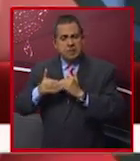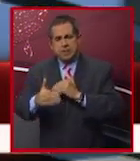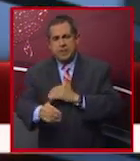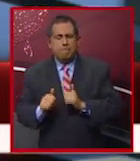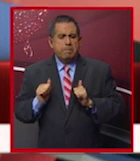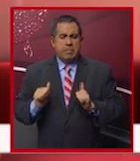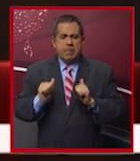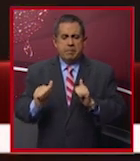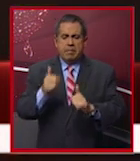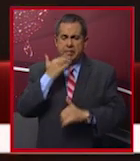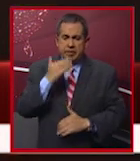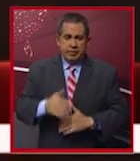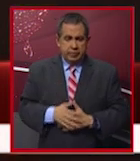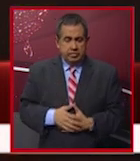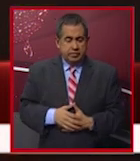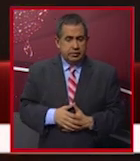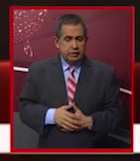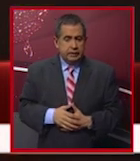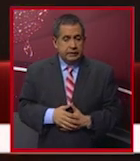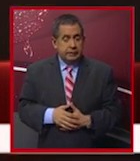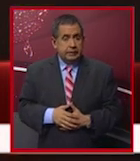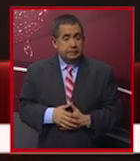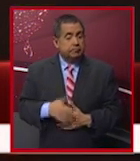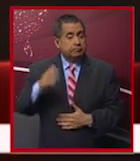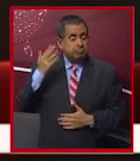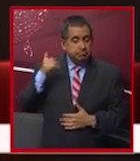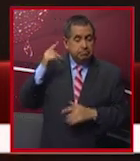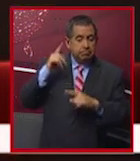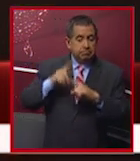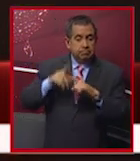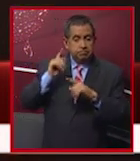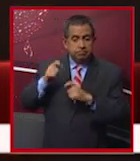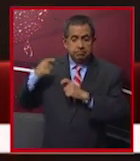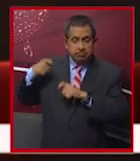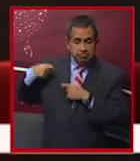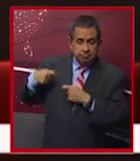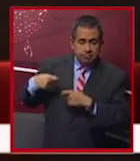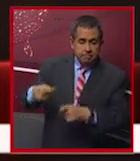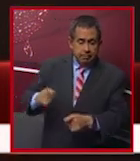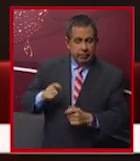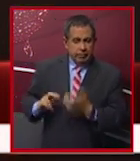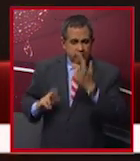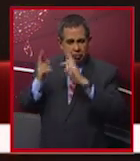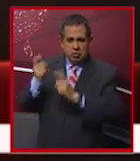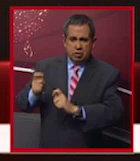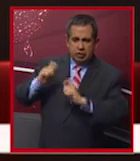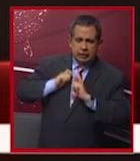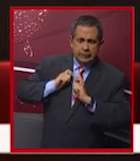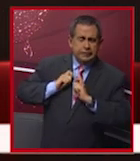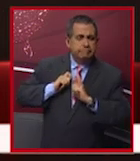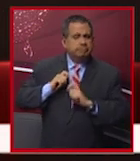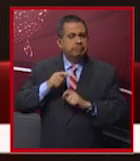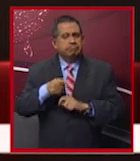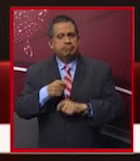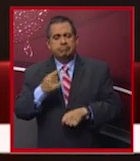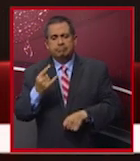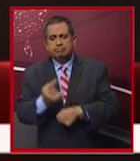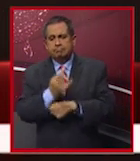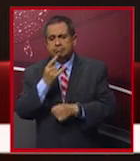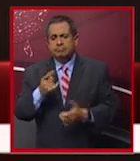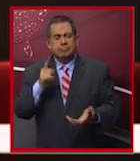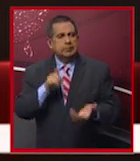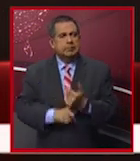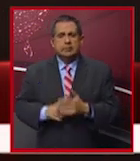días. Quienes se consideraron herederos de la revolución terminaron por solo mirar